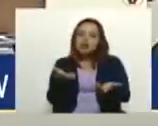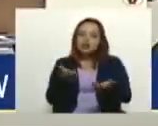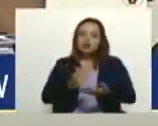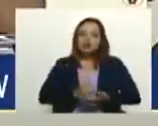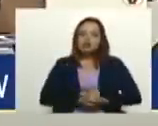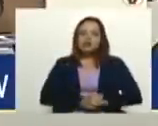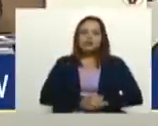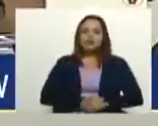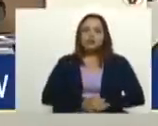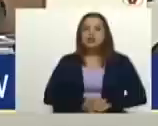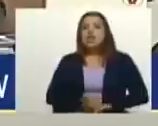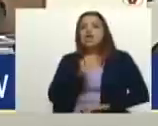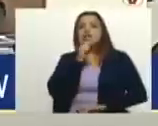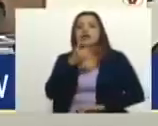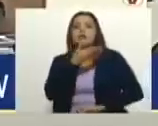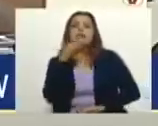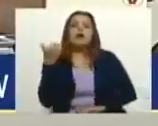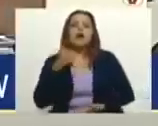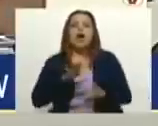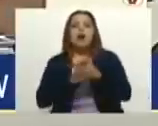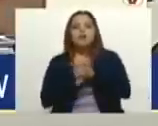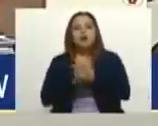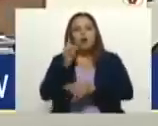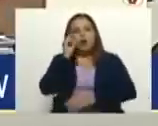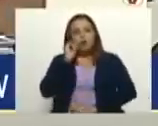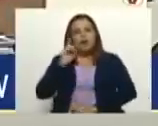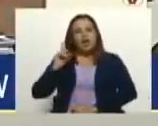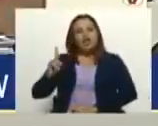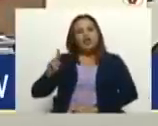¿Quiénes eran los mejores amigos de Iván Duque?